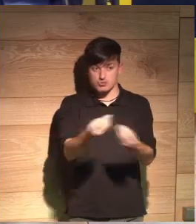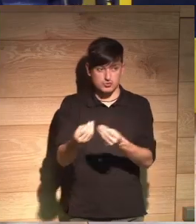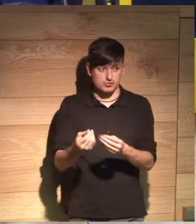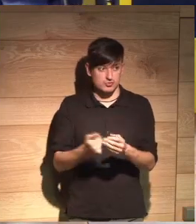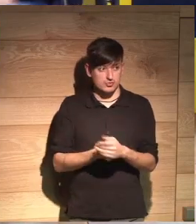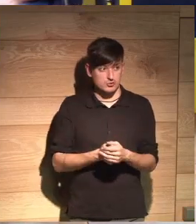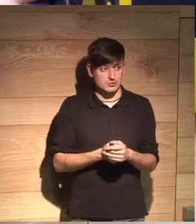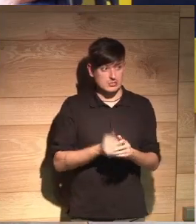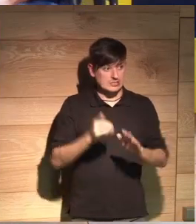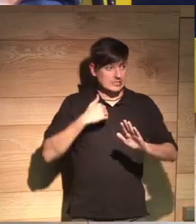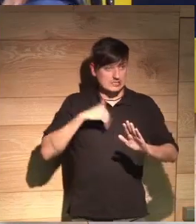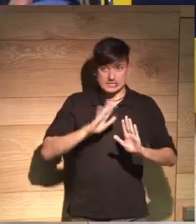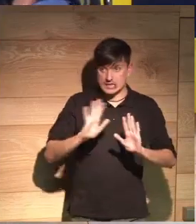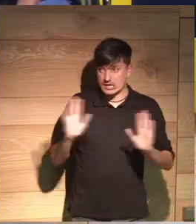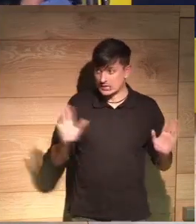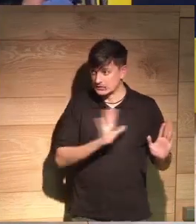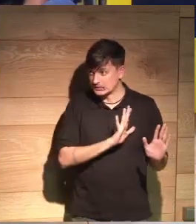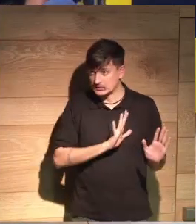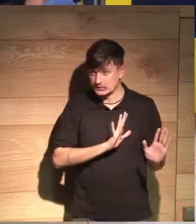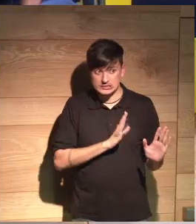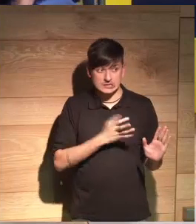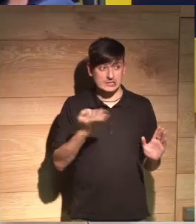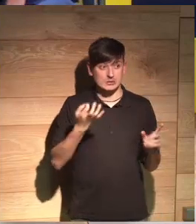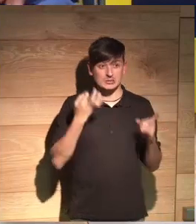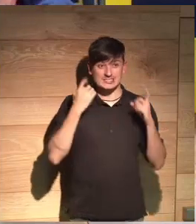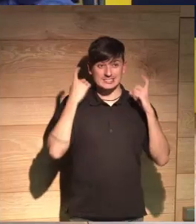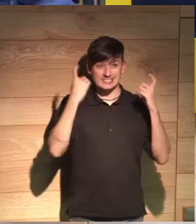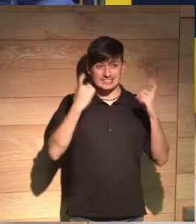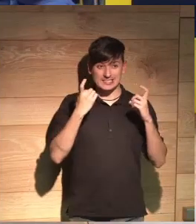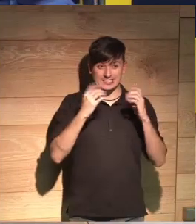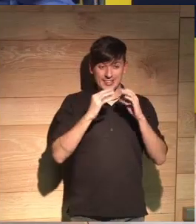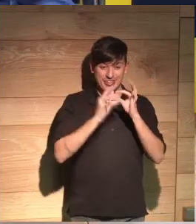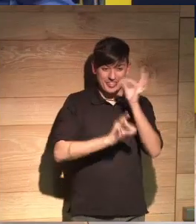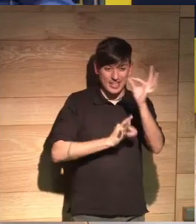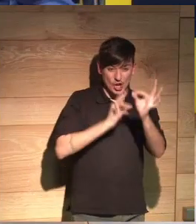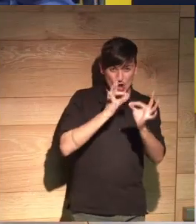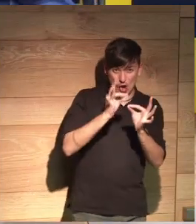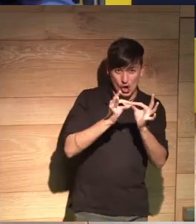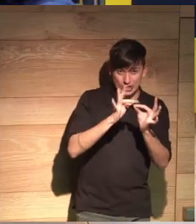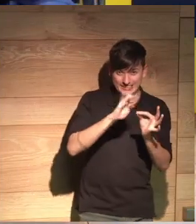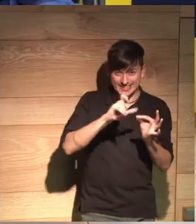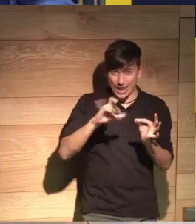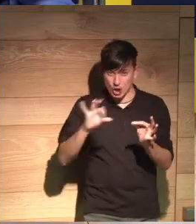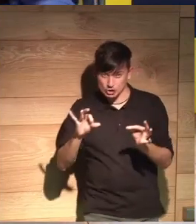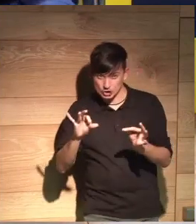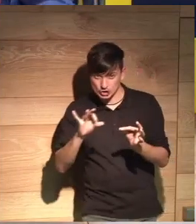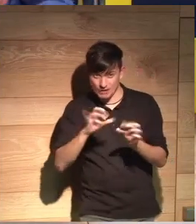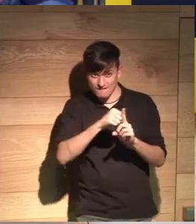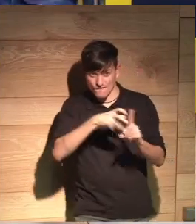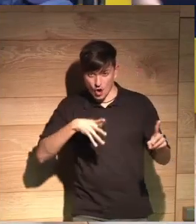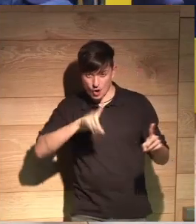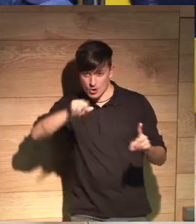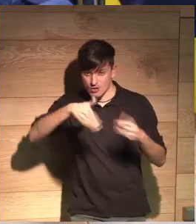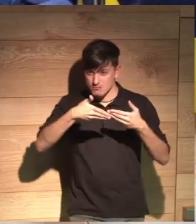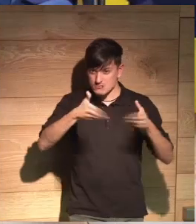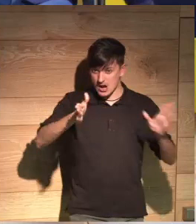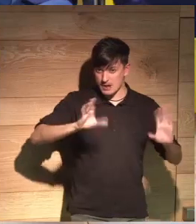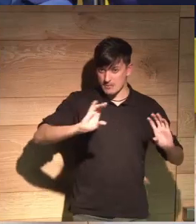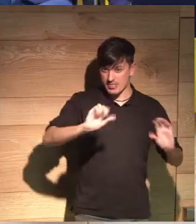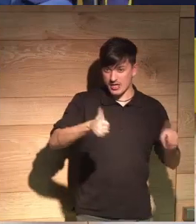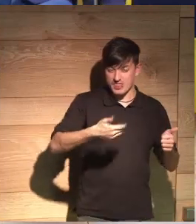quedar ahí porque tenemos que hacer sostenible también el ciclo te los veis y podríamos seguir